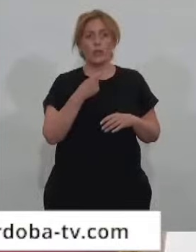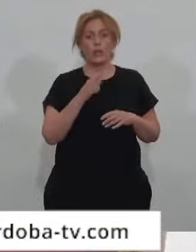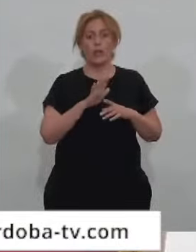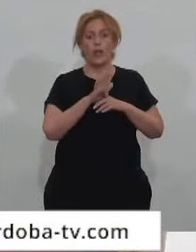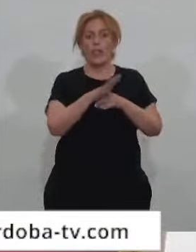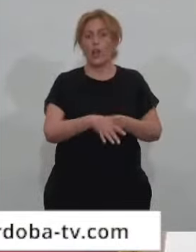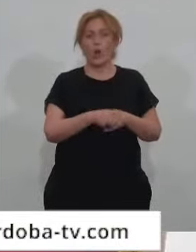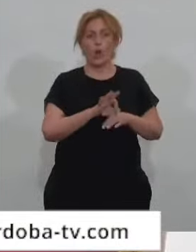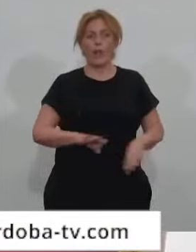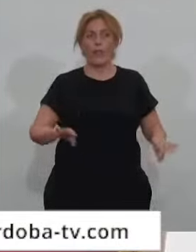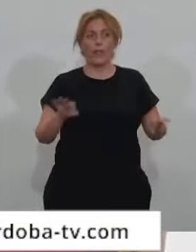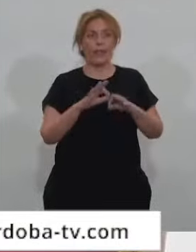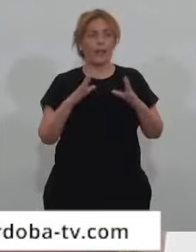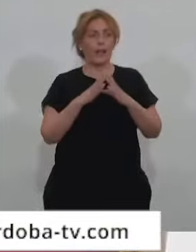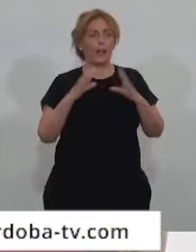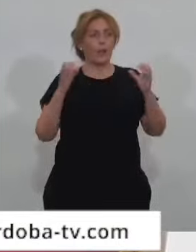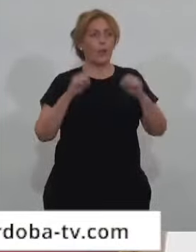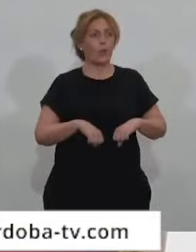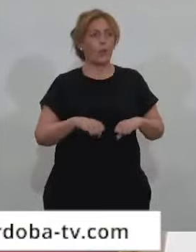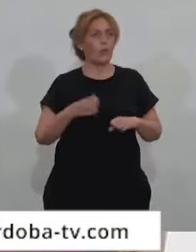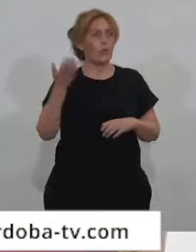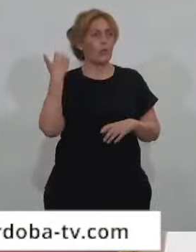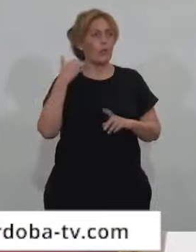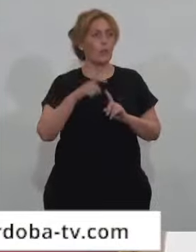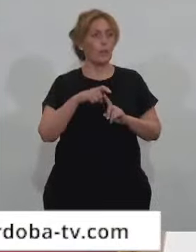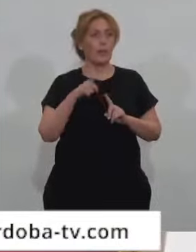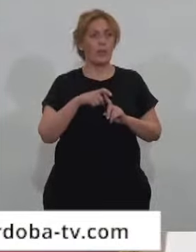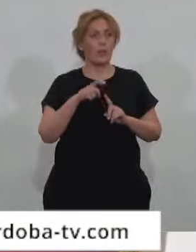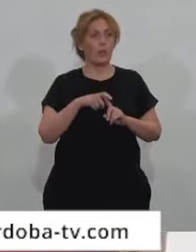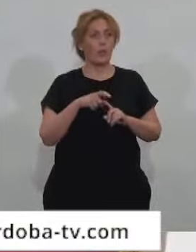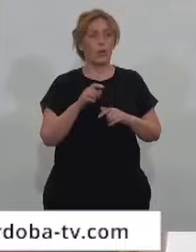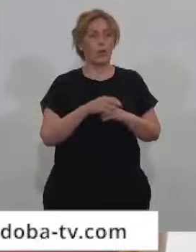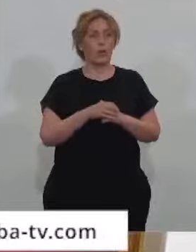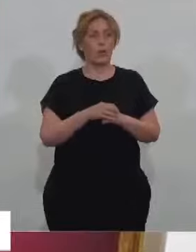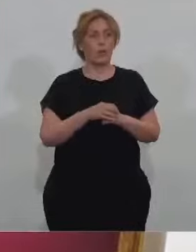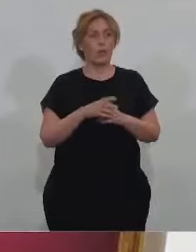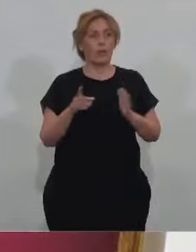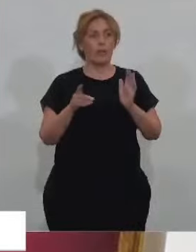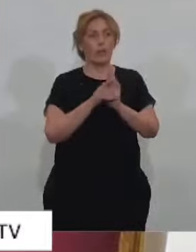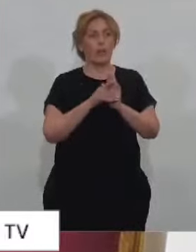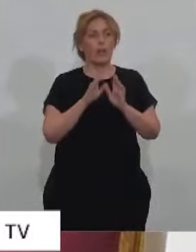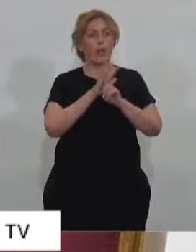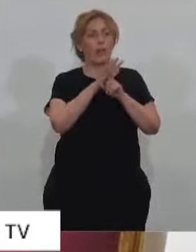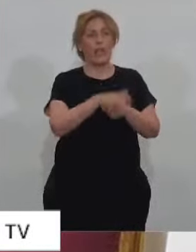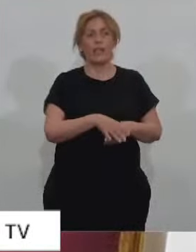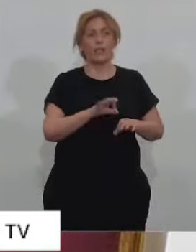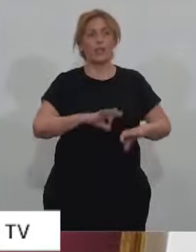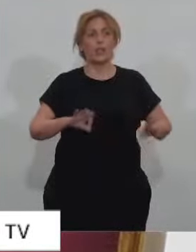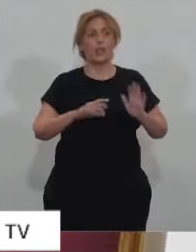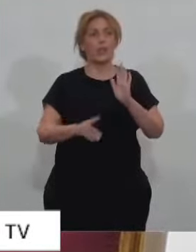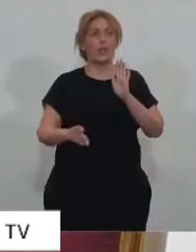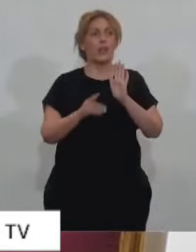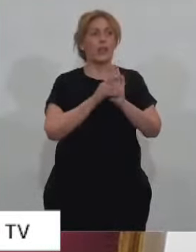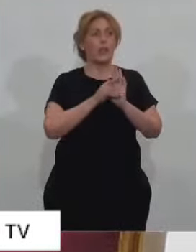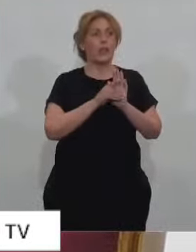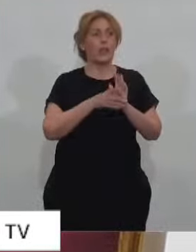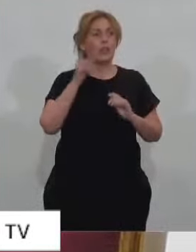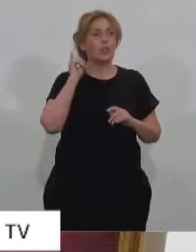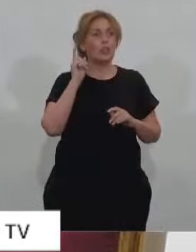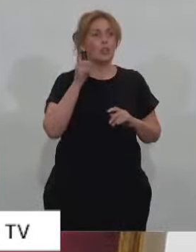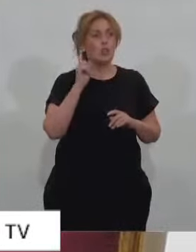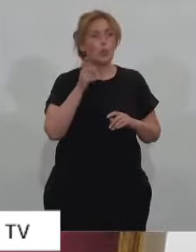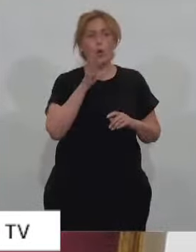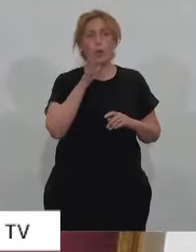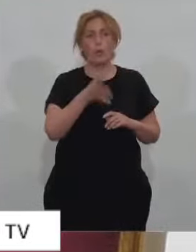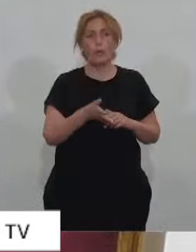mayo. En ningún momento en el decreto se dice que se derogue nada. El decreto se ha hecho solo y exclusivamente porque, al tener un acuerdo que no se ha sometido